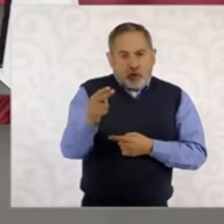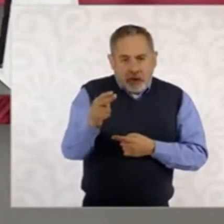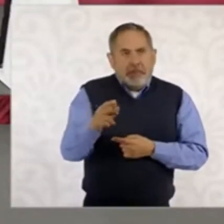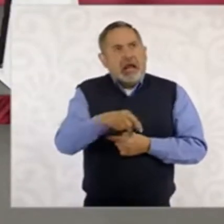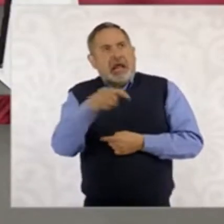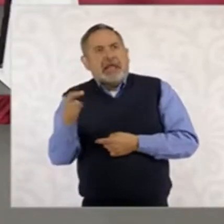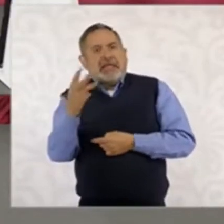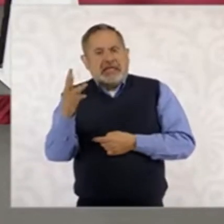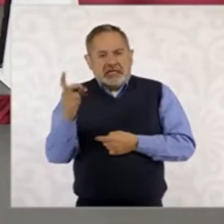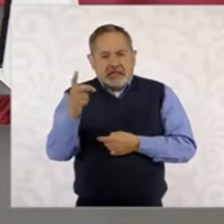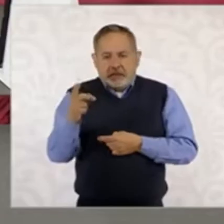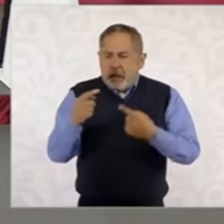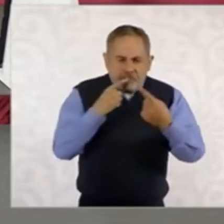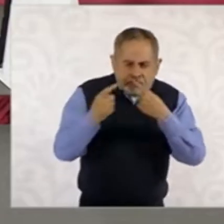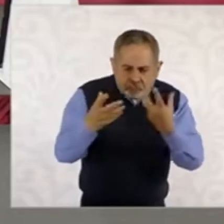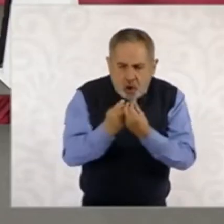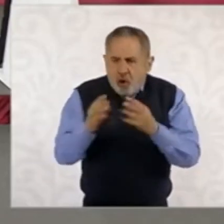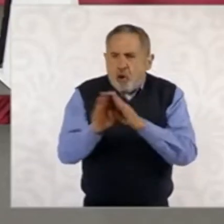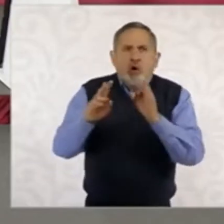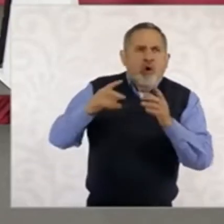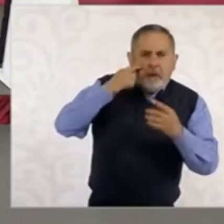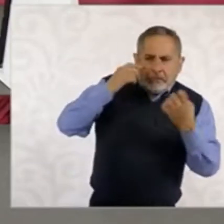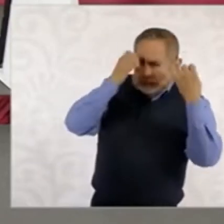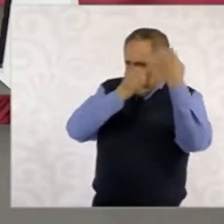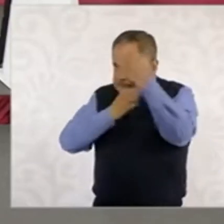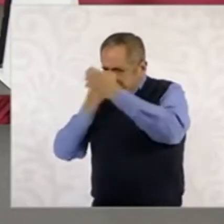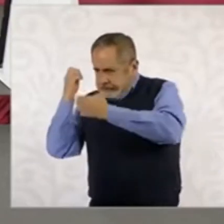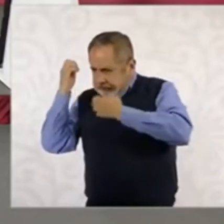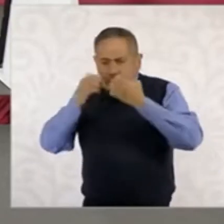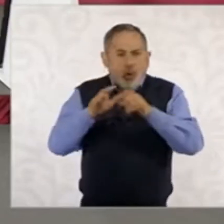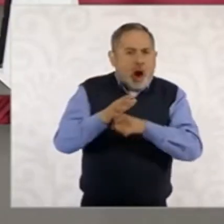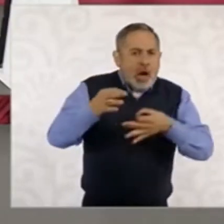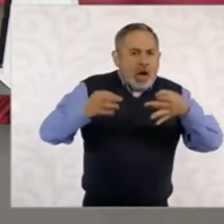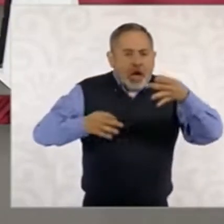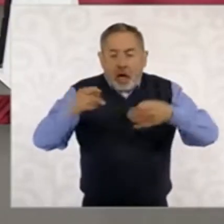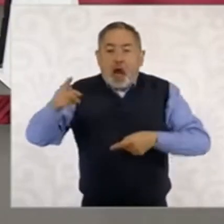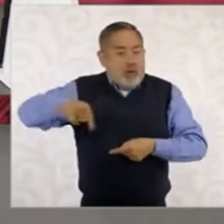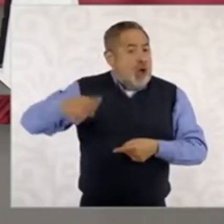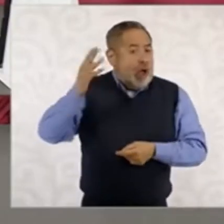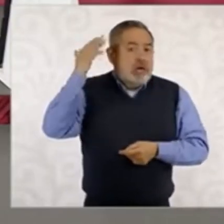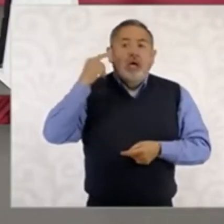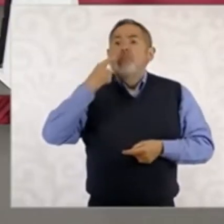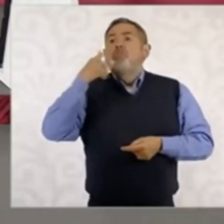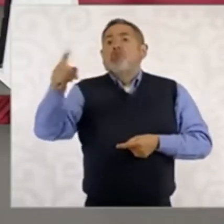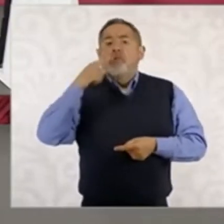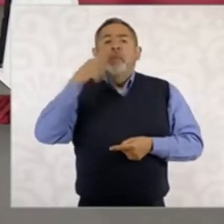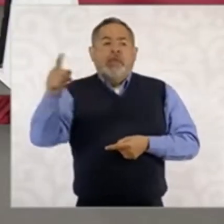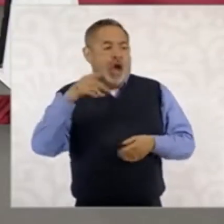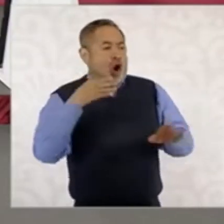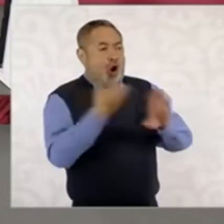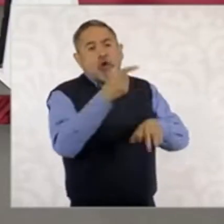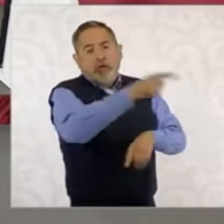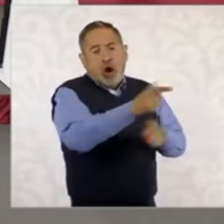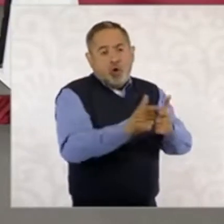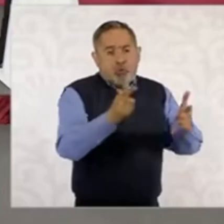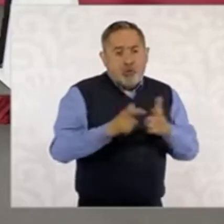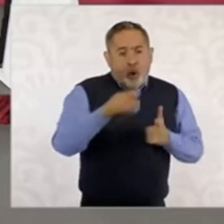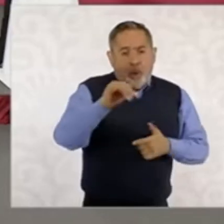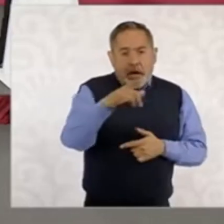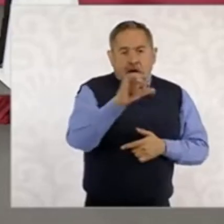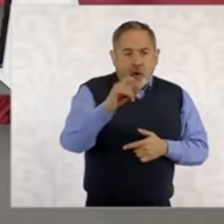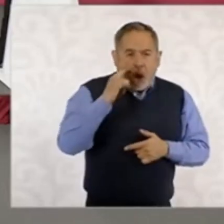los aspectos técnicos y jurídicos, porque las comunidades habían hecho también demandas jurídicas al Grupo México. La siguiente, por